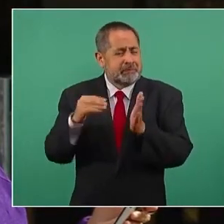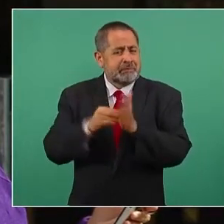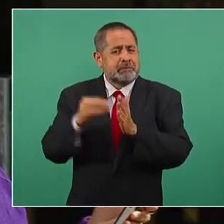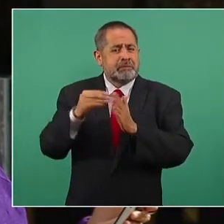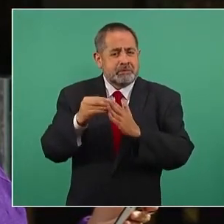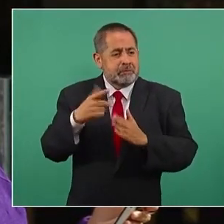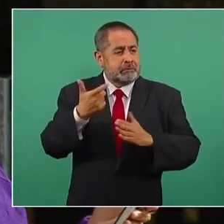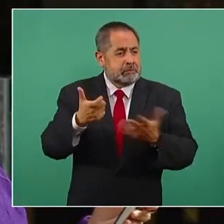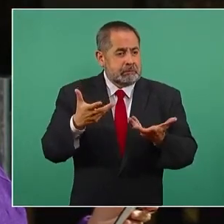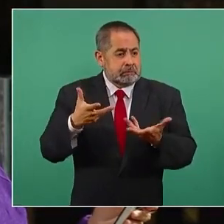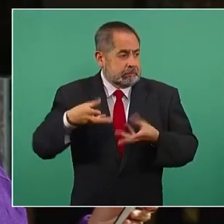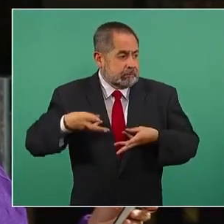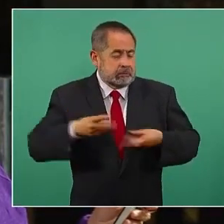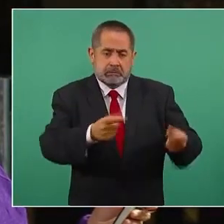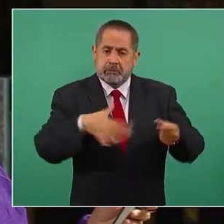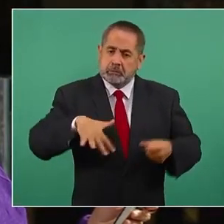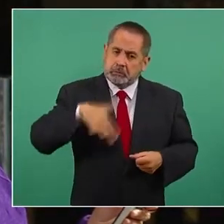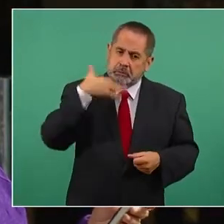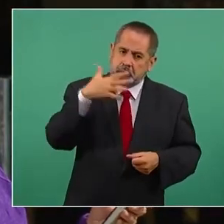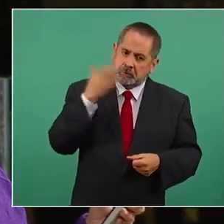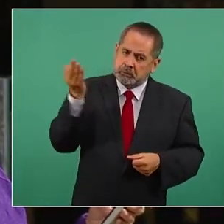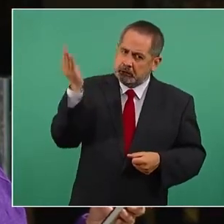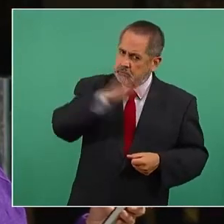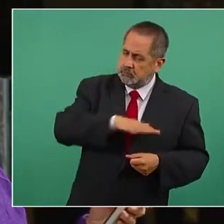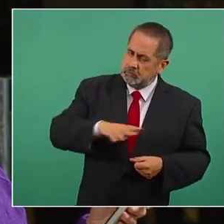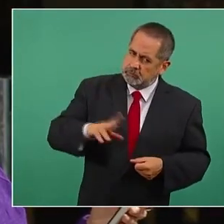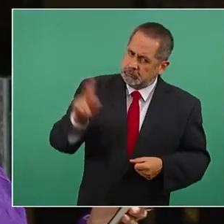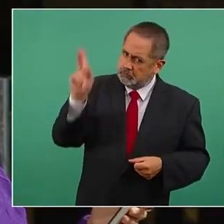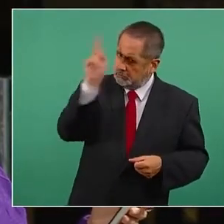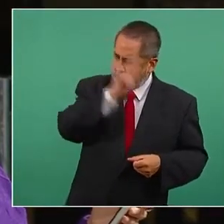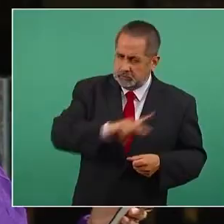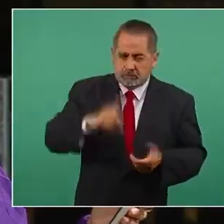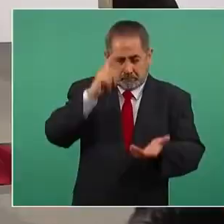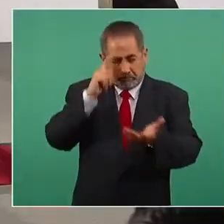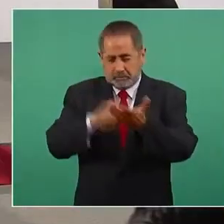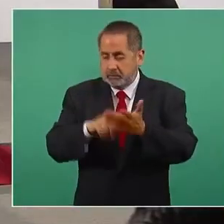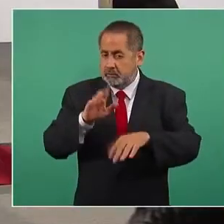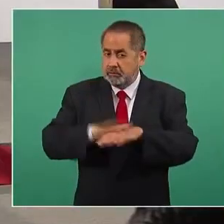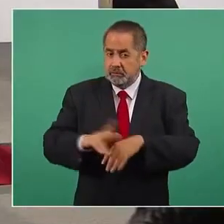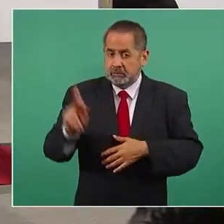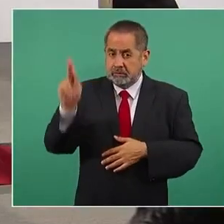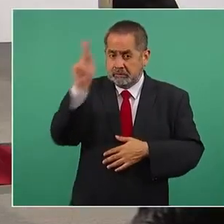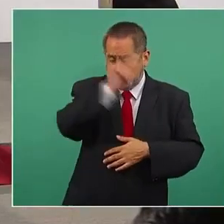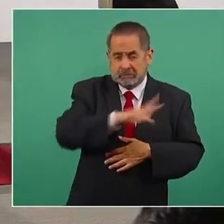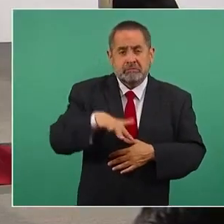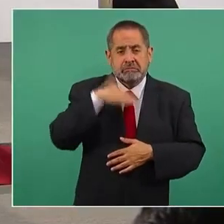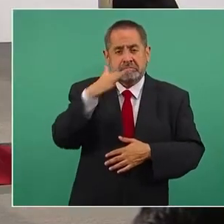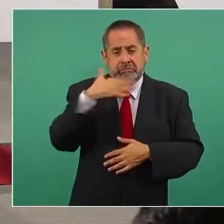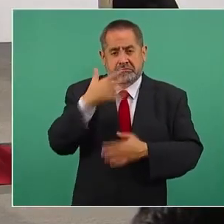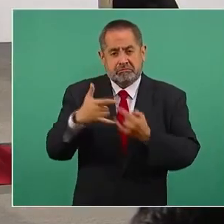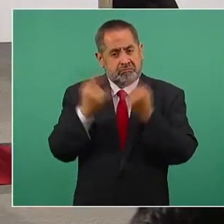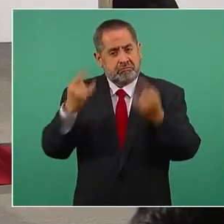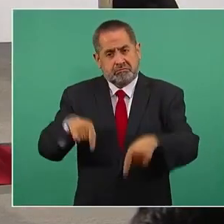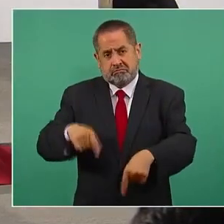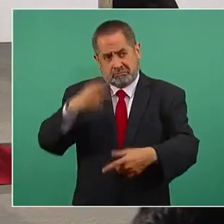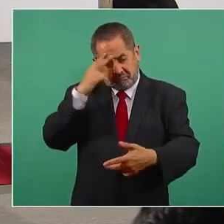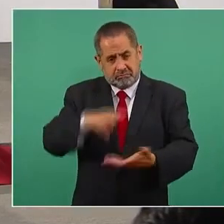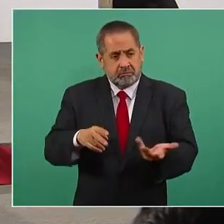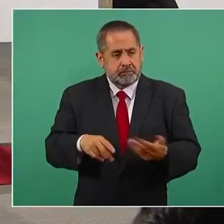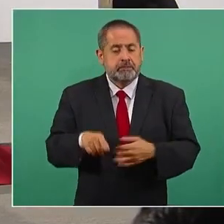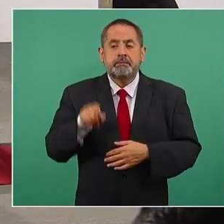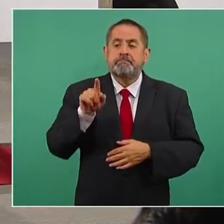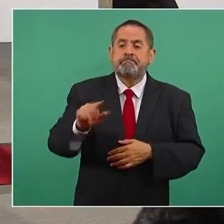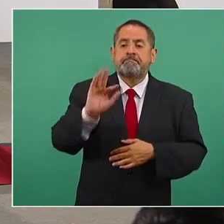los implicados en este gran fraude. Me parece que es uno de los fraudes más grandes que ha habido en la historia de México. La